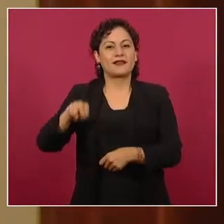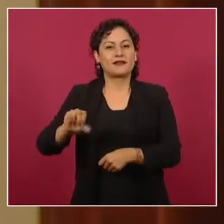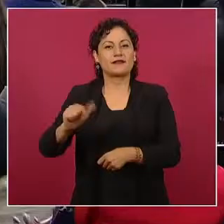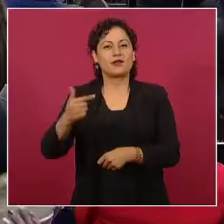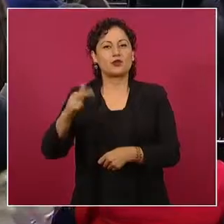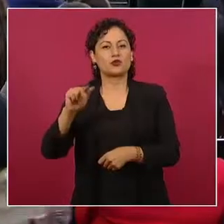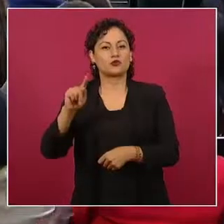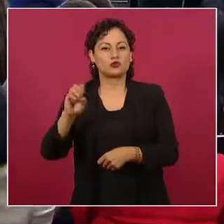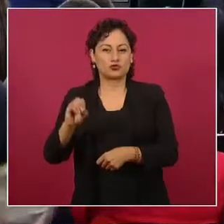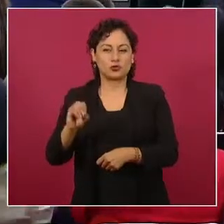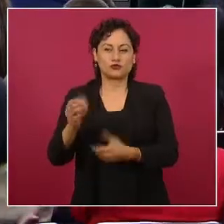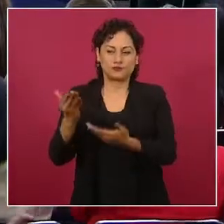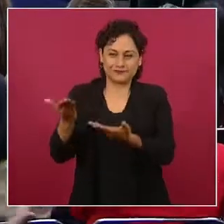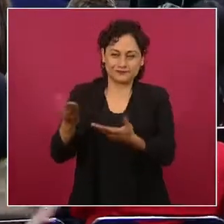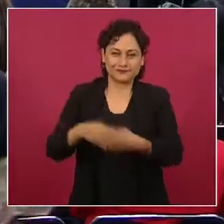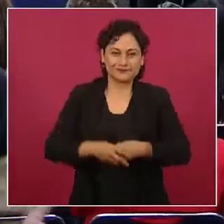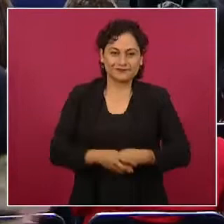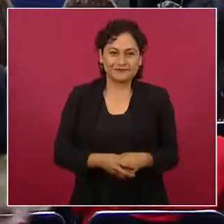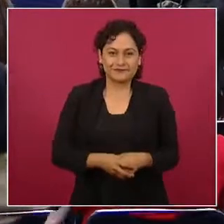Hernández.